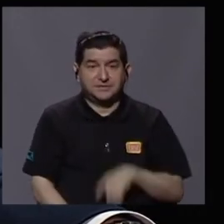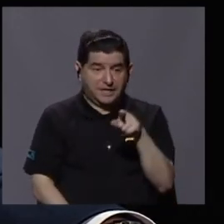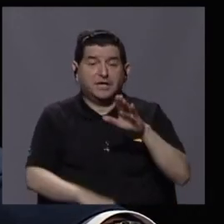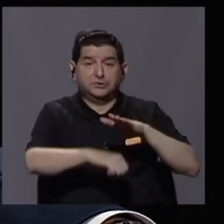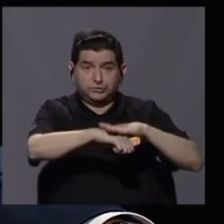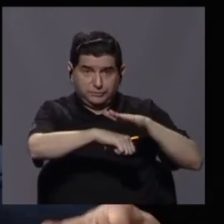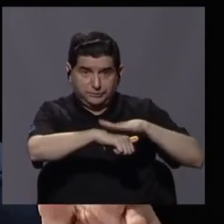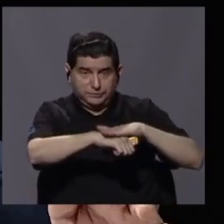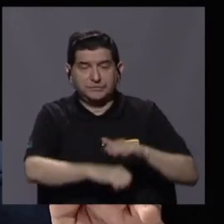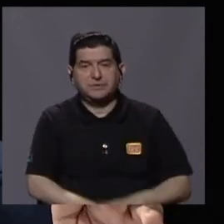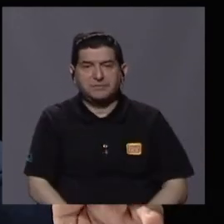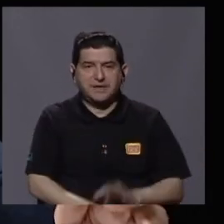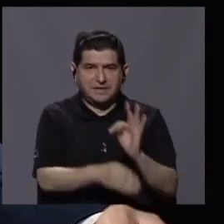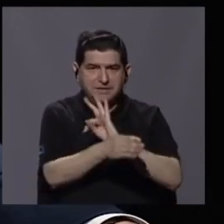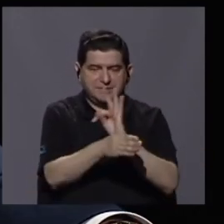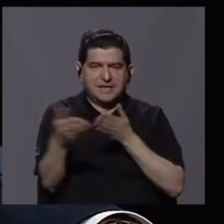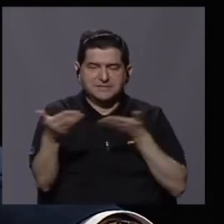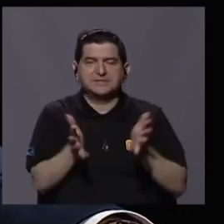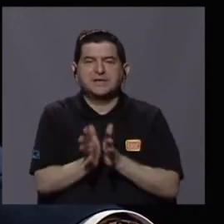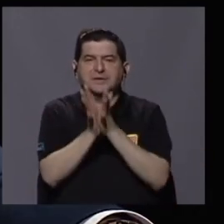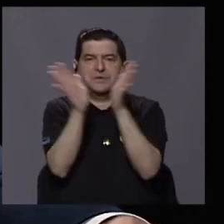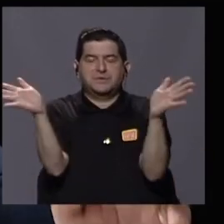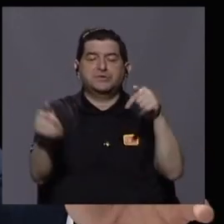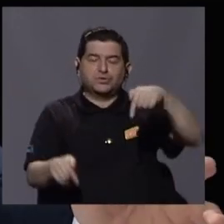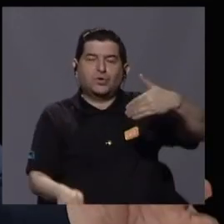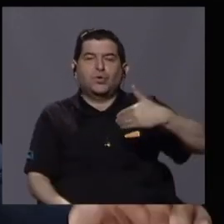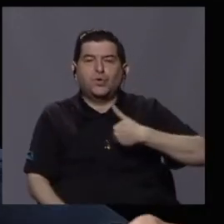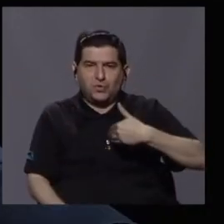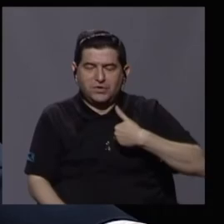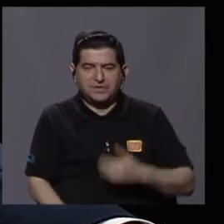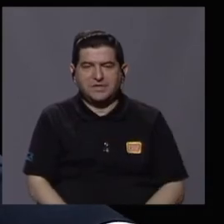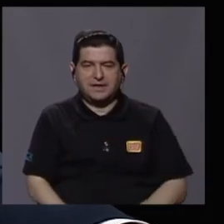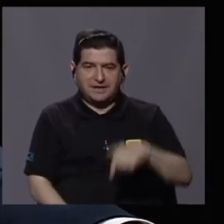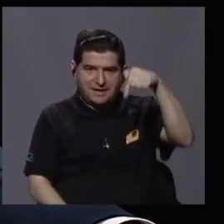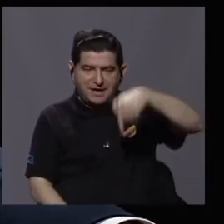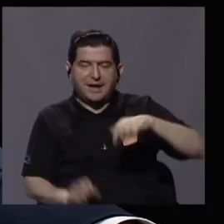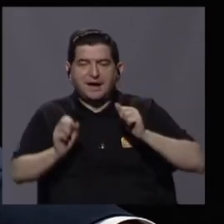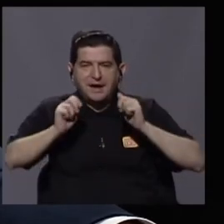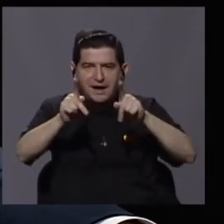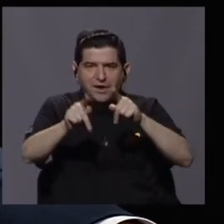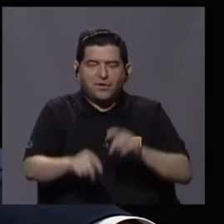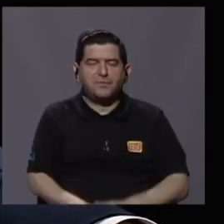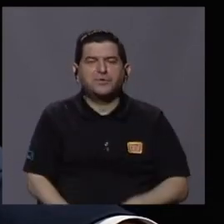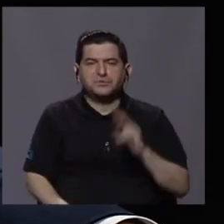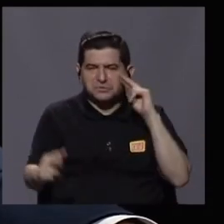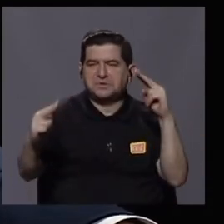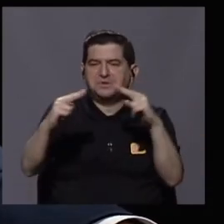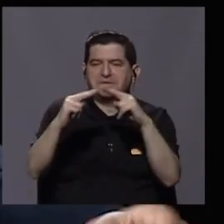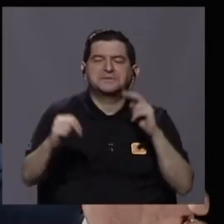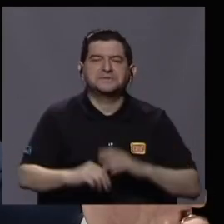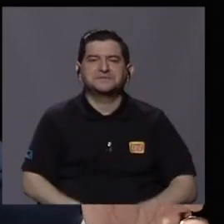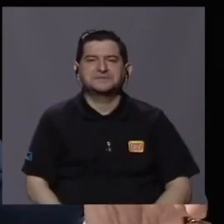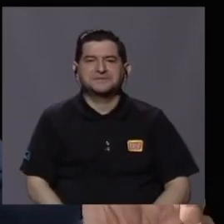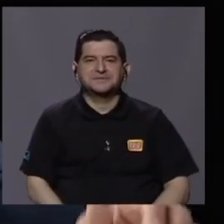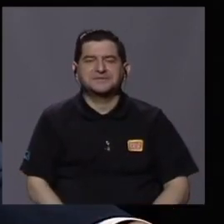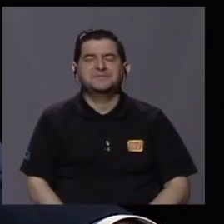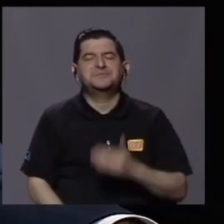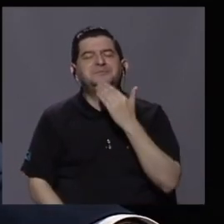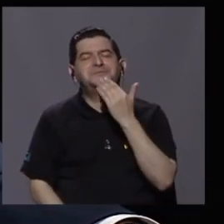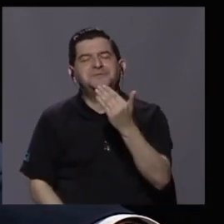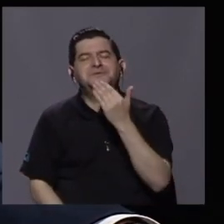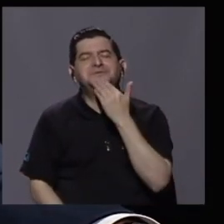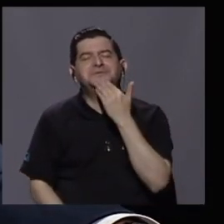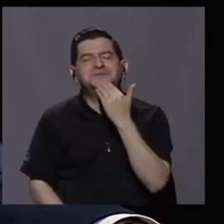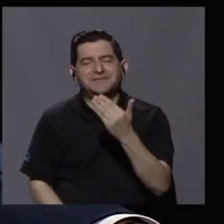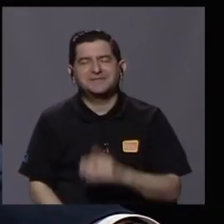hace que esta televisión de servicio público hoy traiga en esta ventanita una oportunidad de ustedes de conocerle no puedo dejar de agradecer por